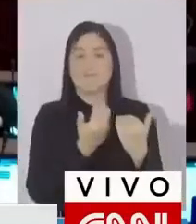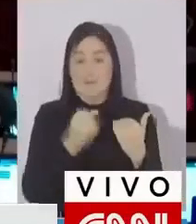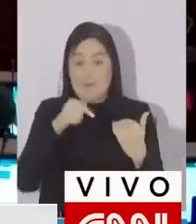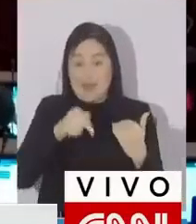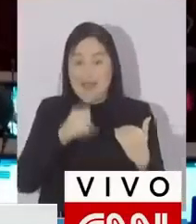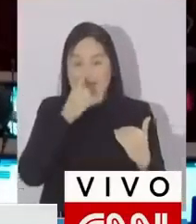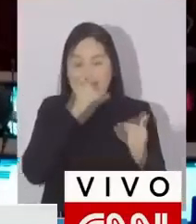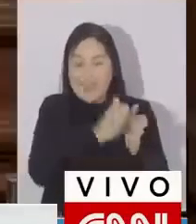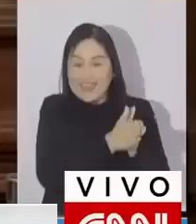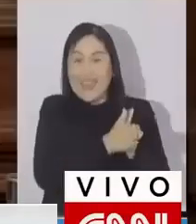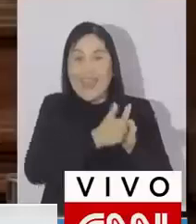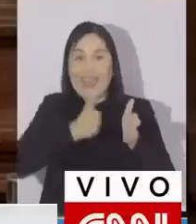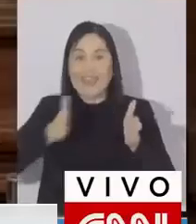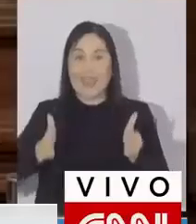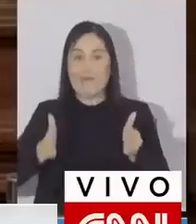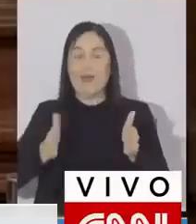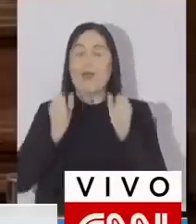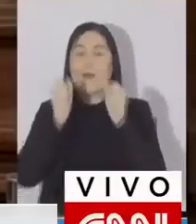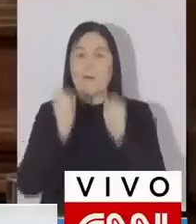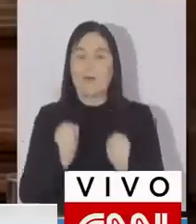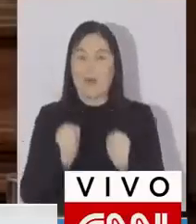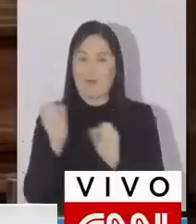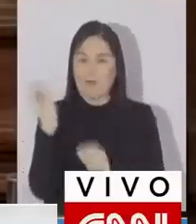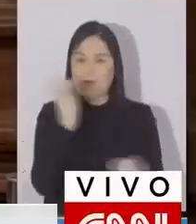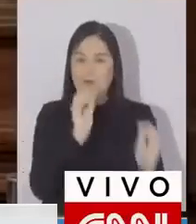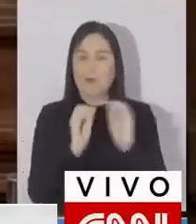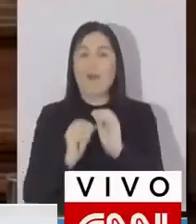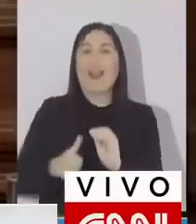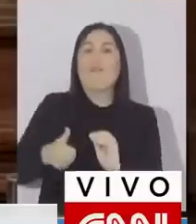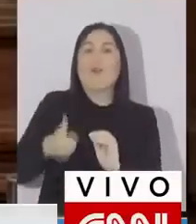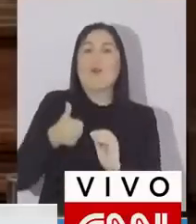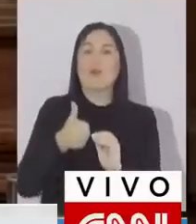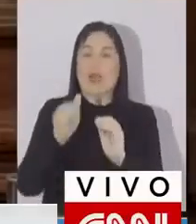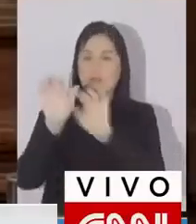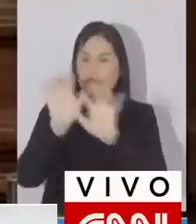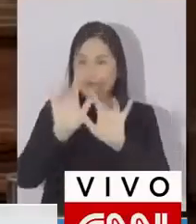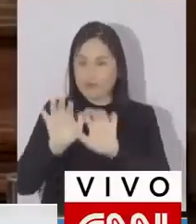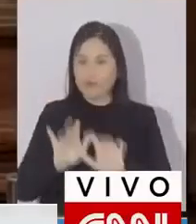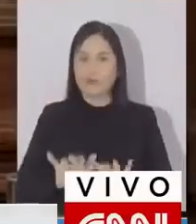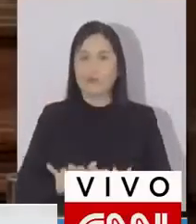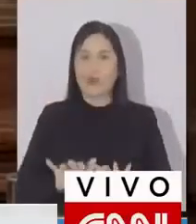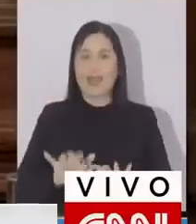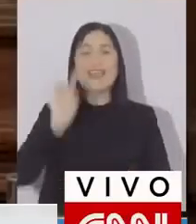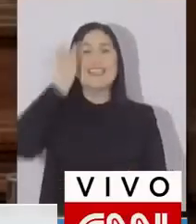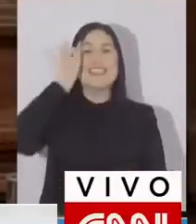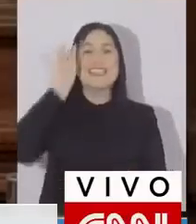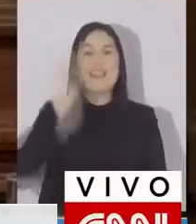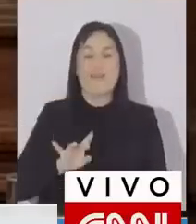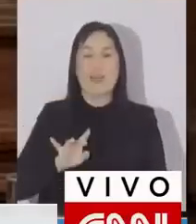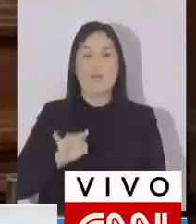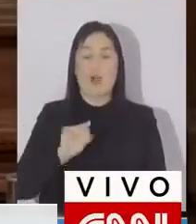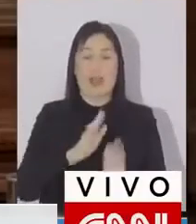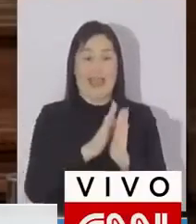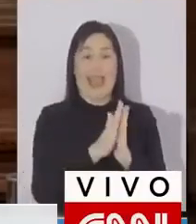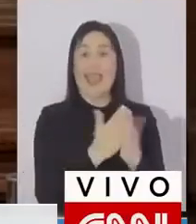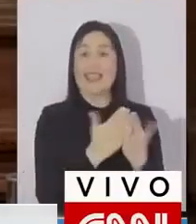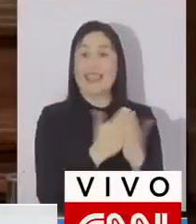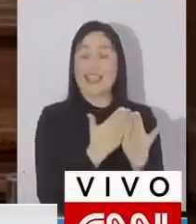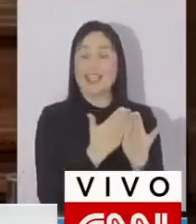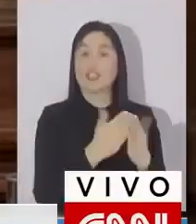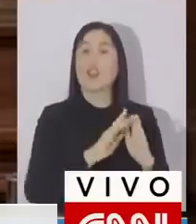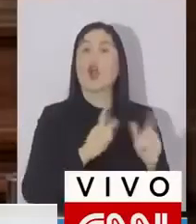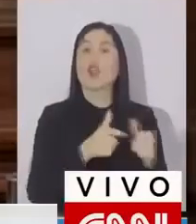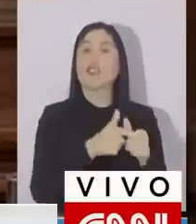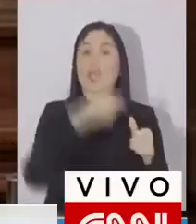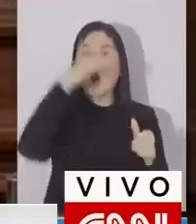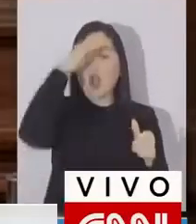plasmar la voluntad Popular en el texto sabemos muy bien que el texto que nos han presentado los expertos es